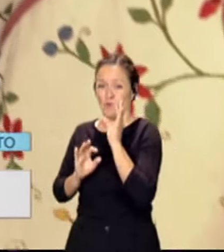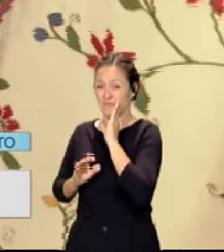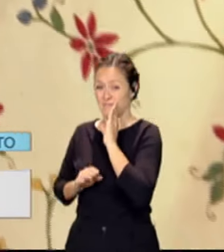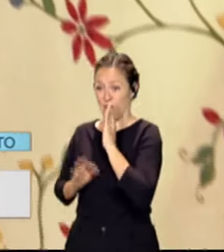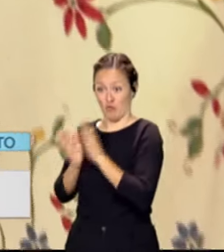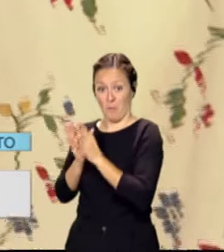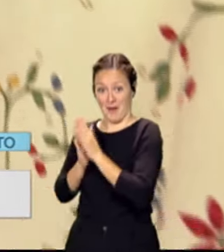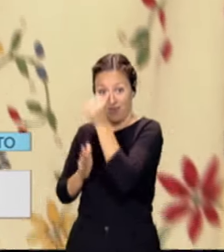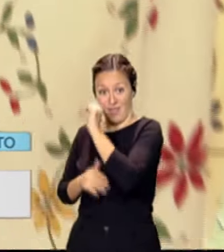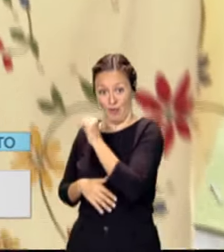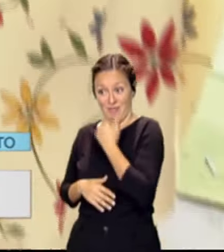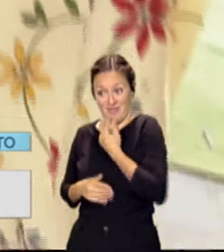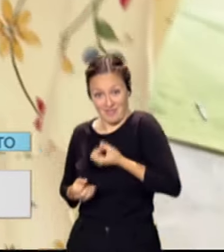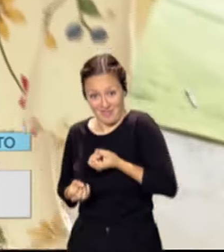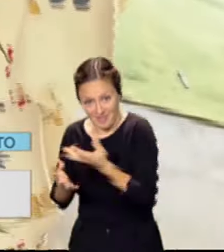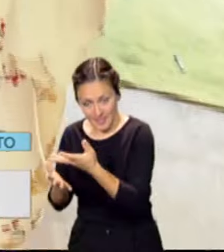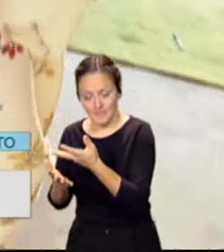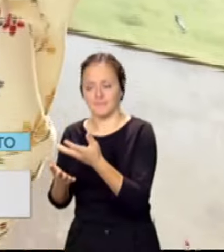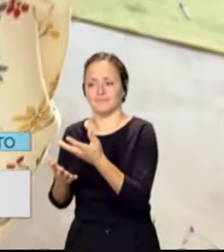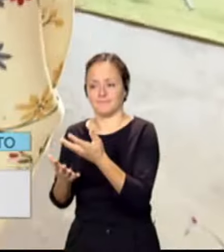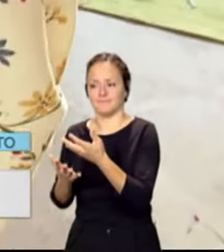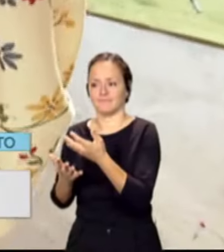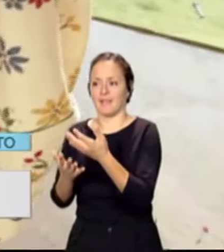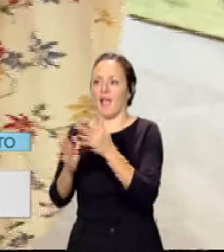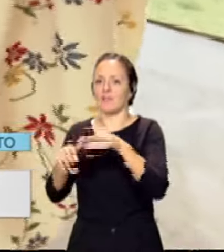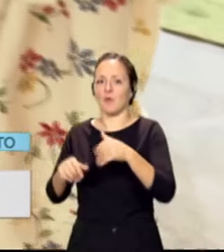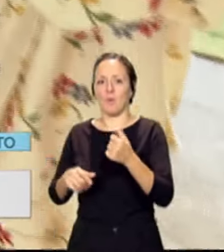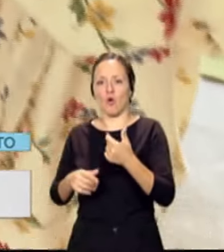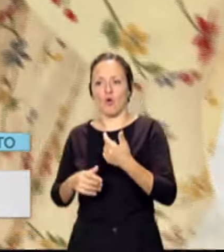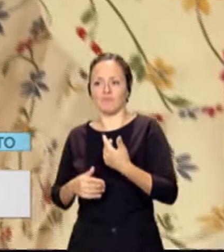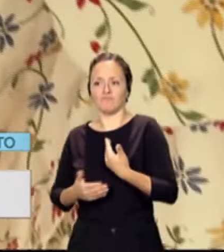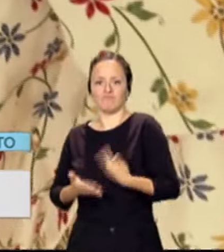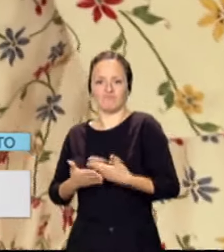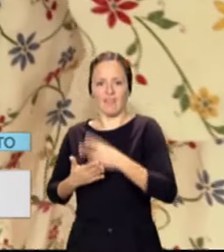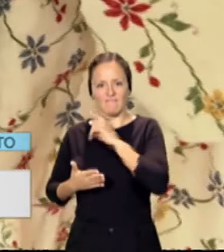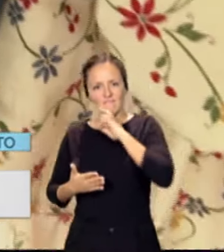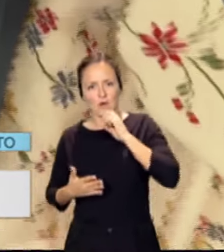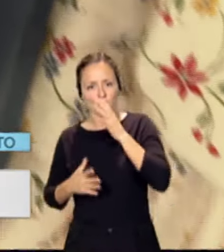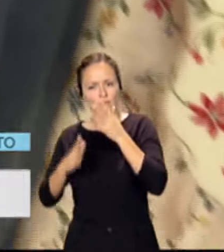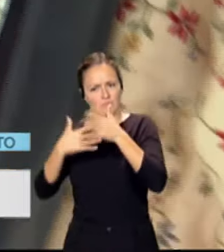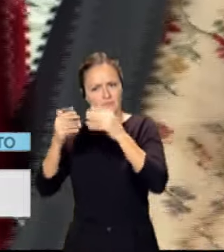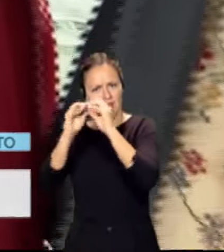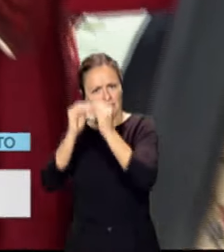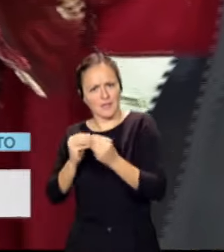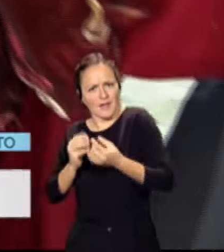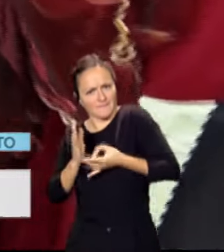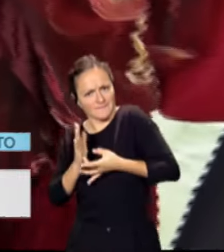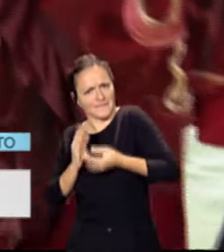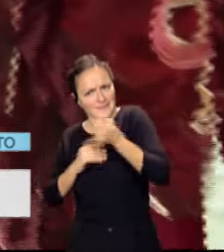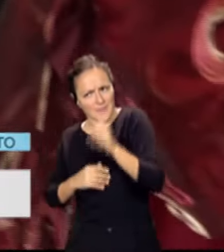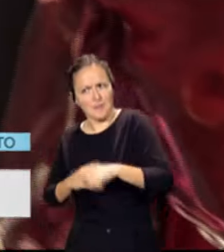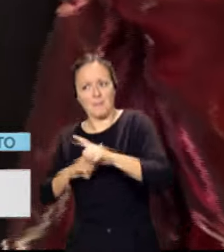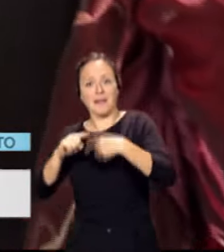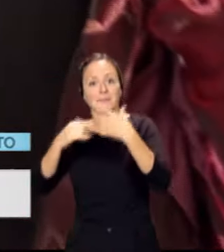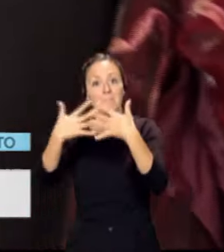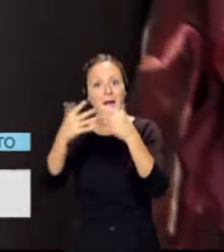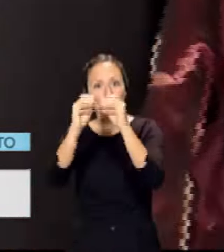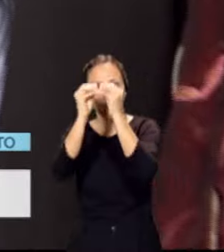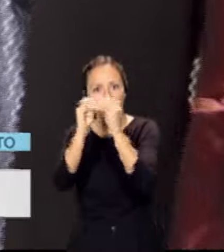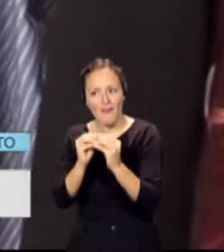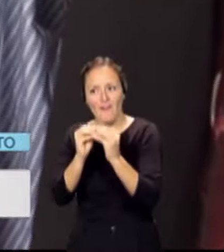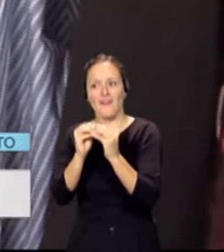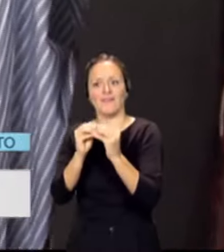que me precedía eh esa ese puesta en valor por por la artesanía y por por lo lo hecho a mano no lo de